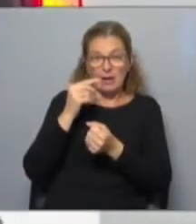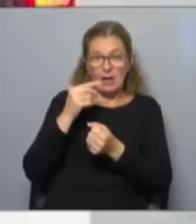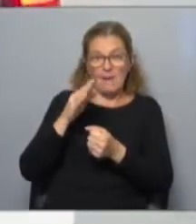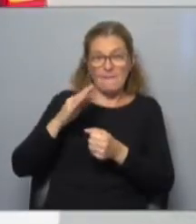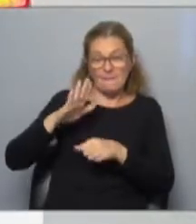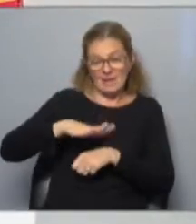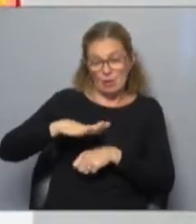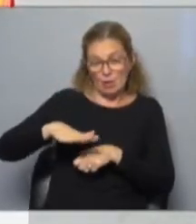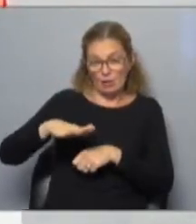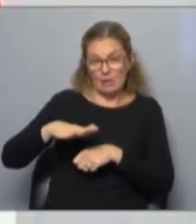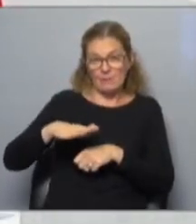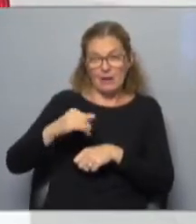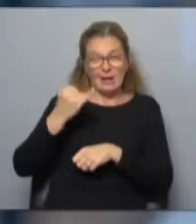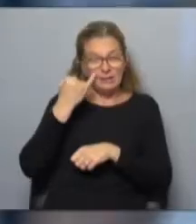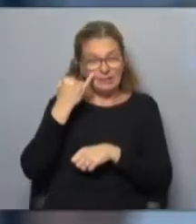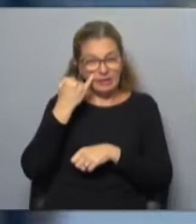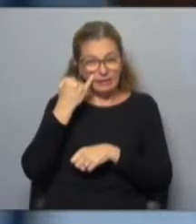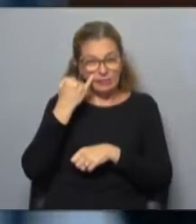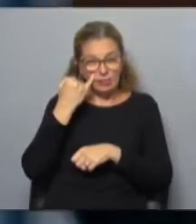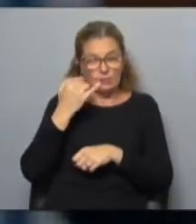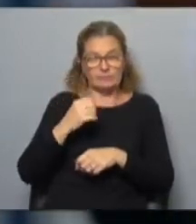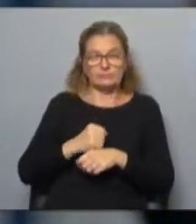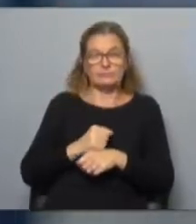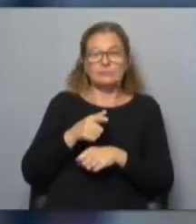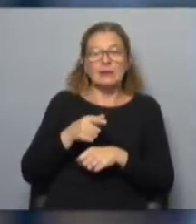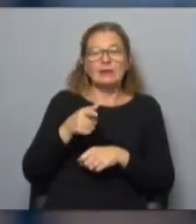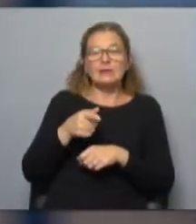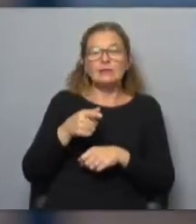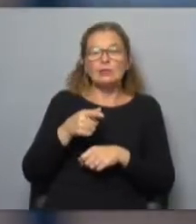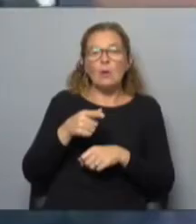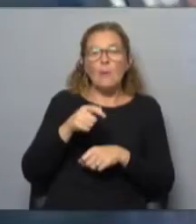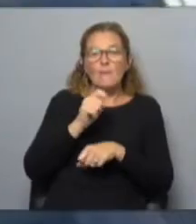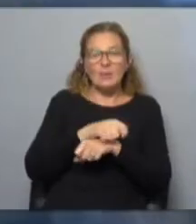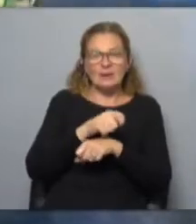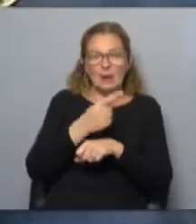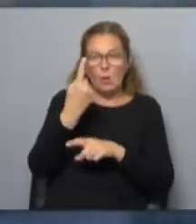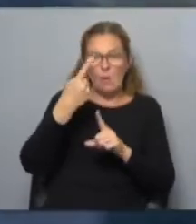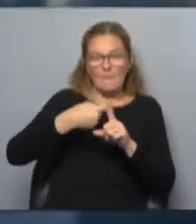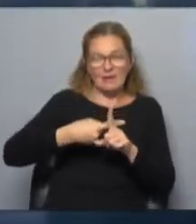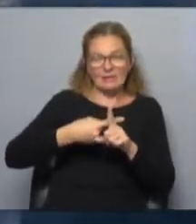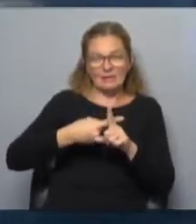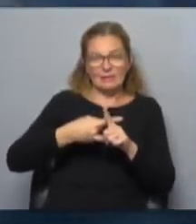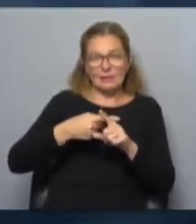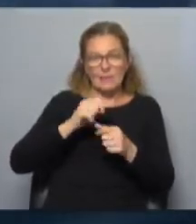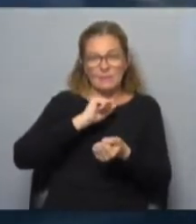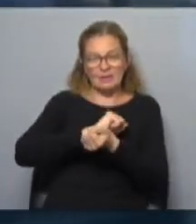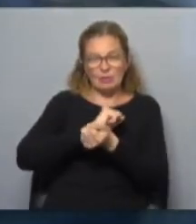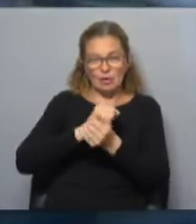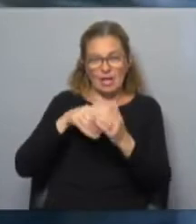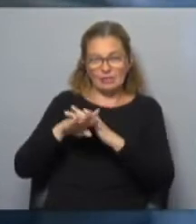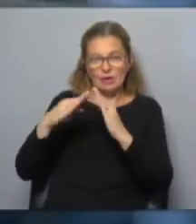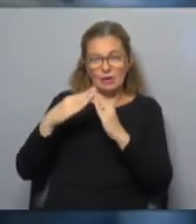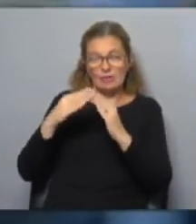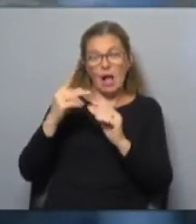menores para que realicen actos sexuales o eróticos. En este caso la pena se cumplirá con un mes de prisión domiciliaria con autorización de